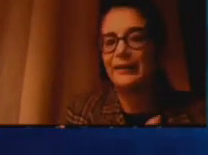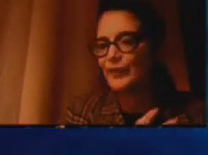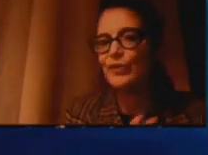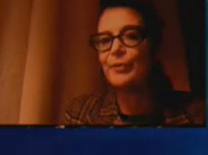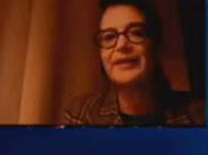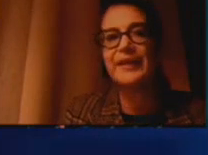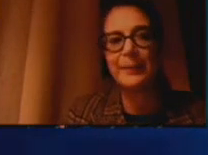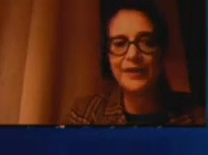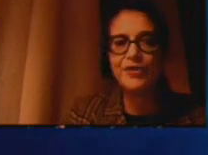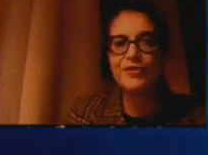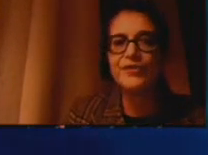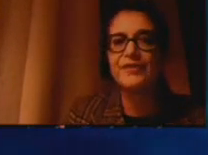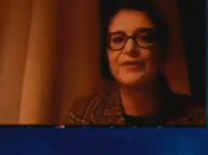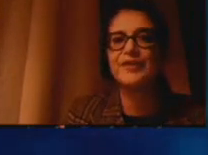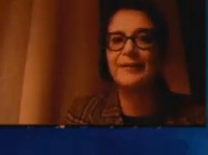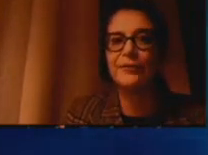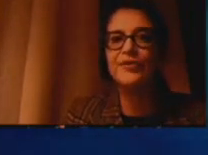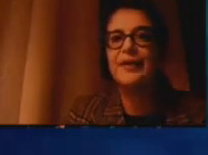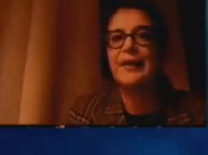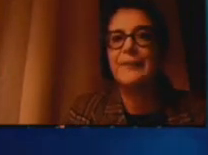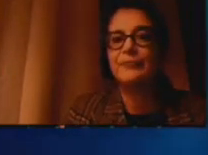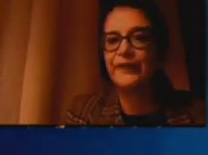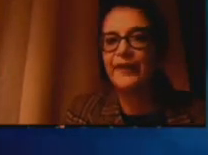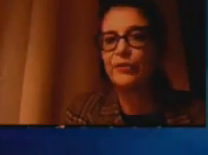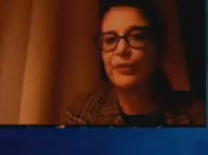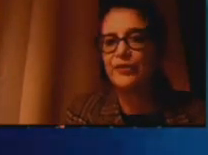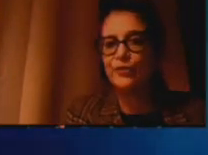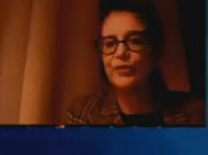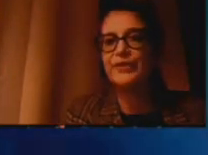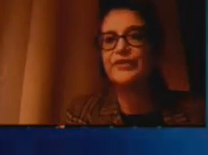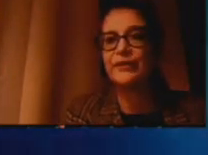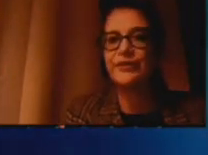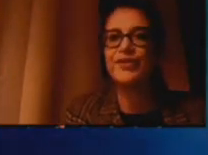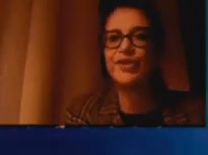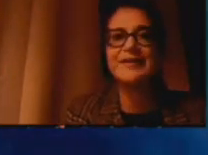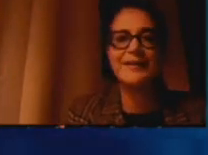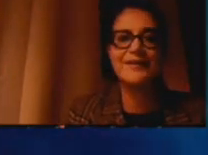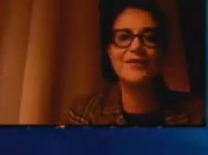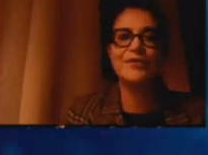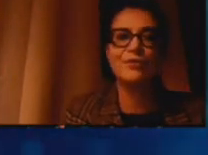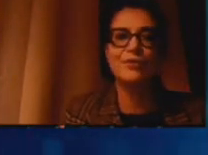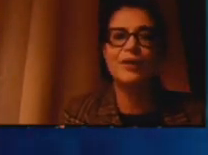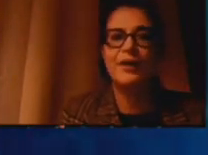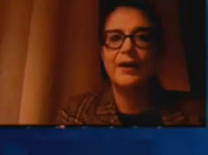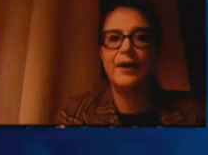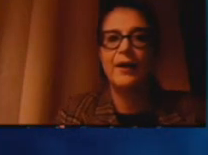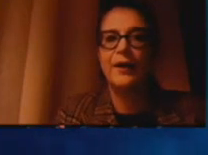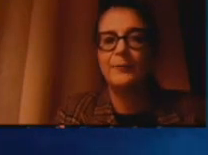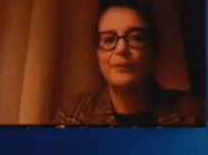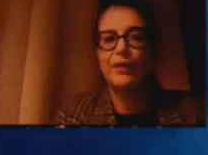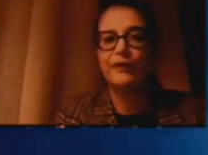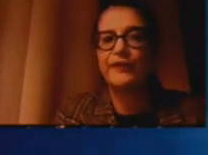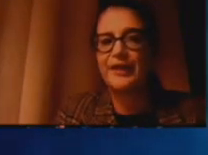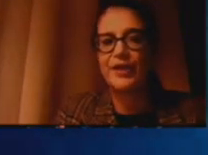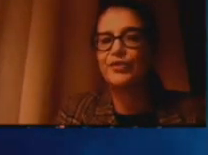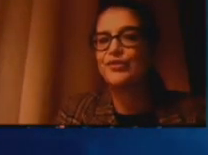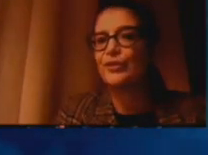se está siendo utilizado para tantas aplicaciones que cuando usted interfiere con ese